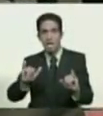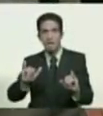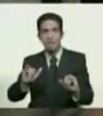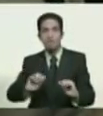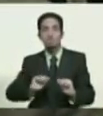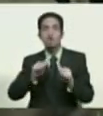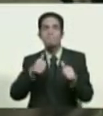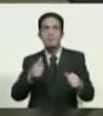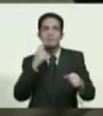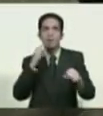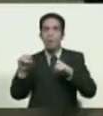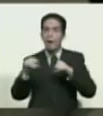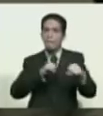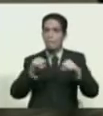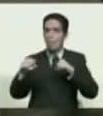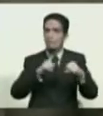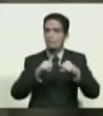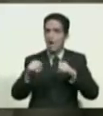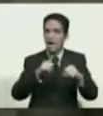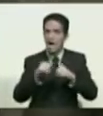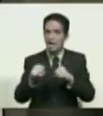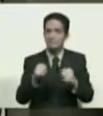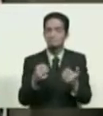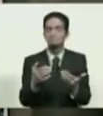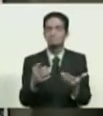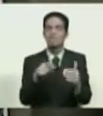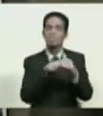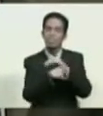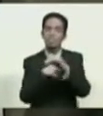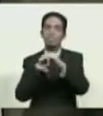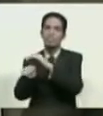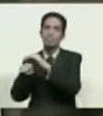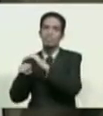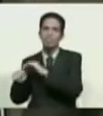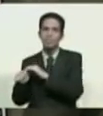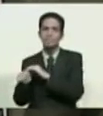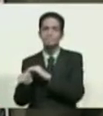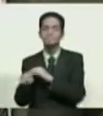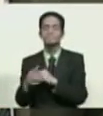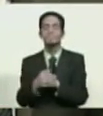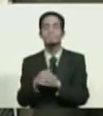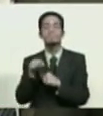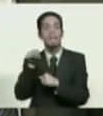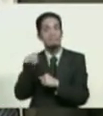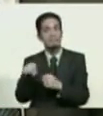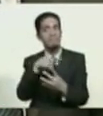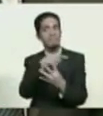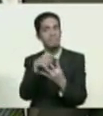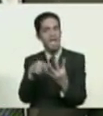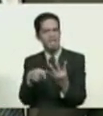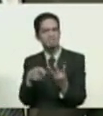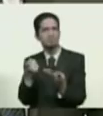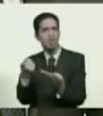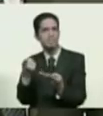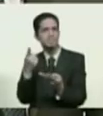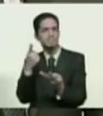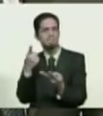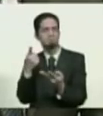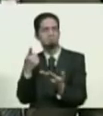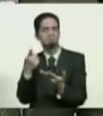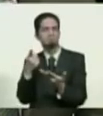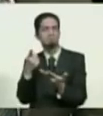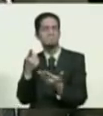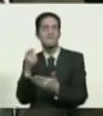los mecanismos diplomáticos y jurídicos para que los actos criminales de planificación del magnicidio en